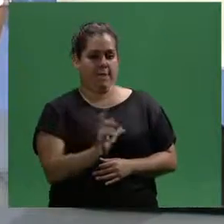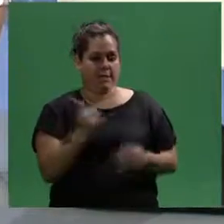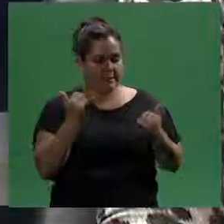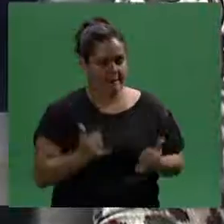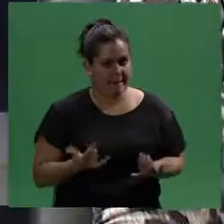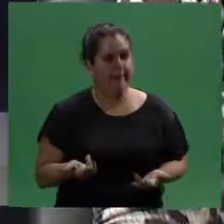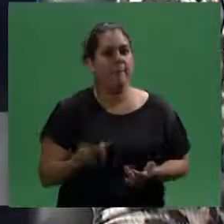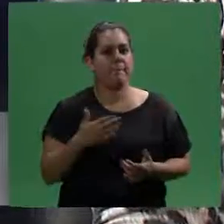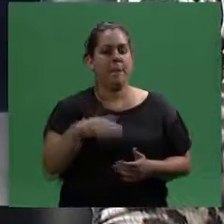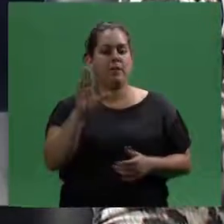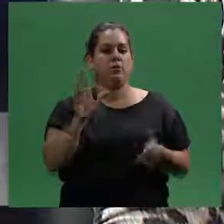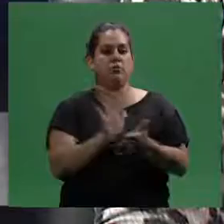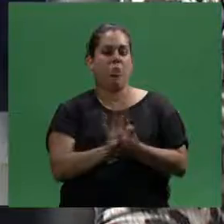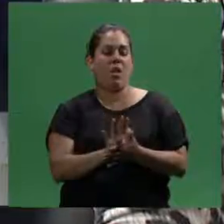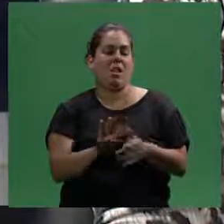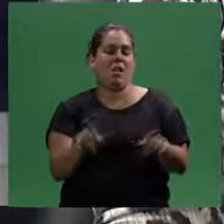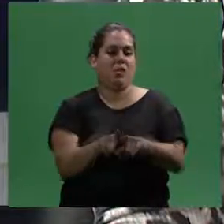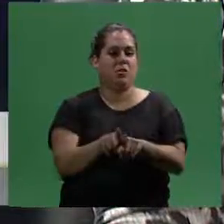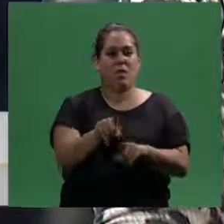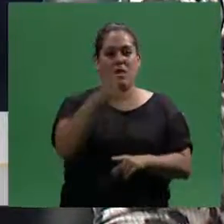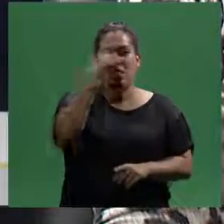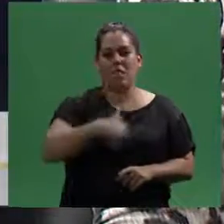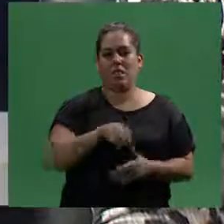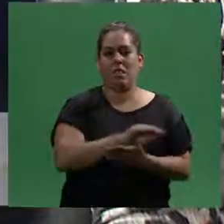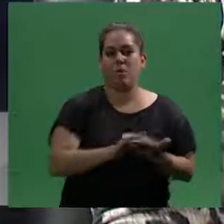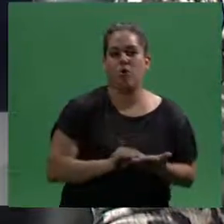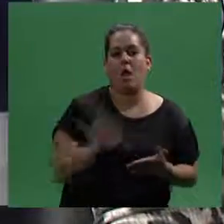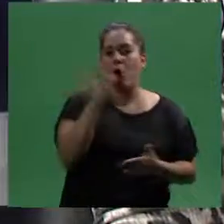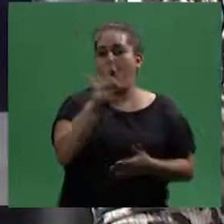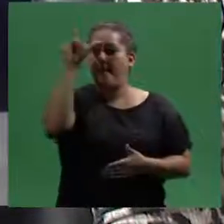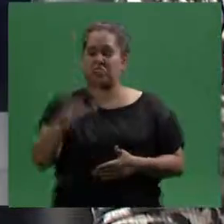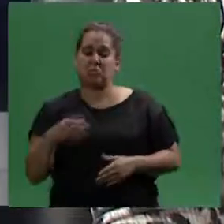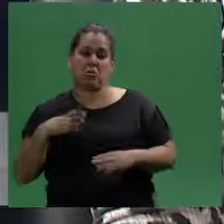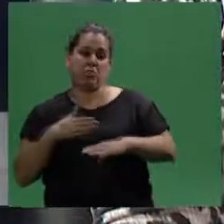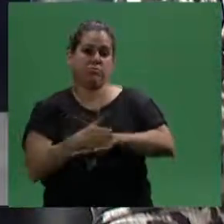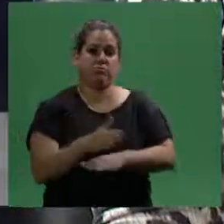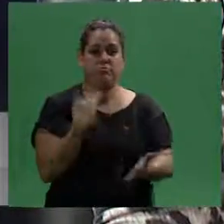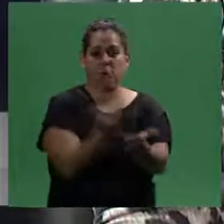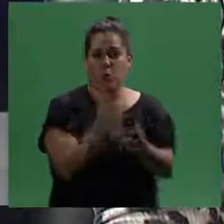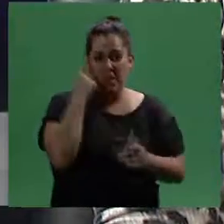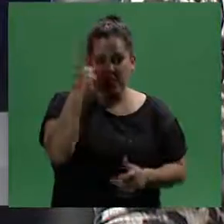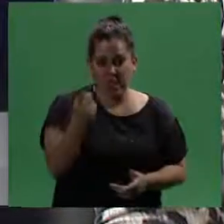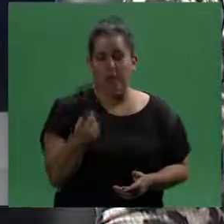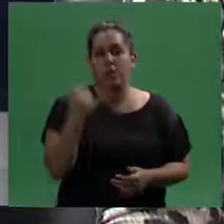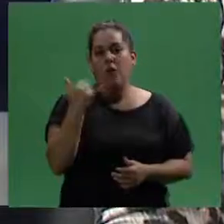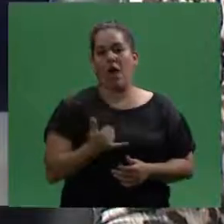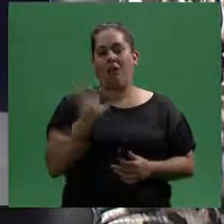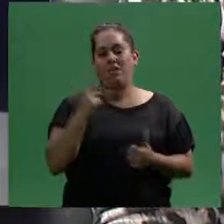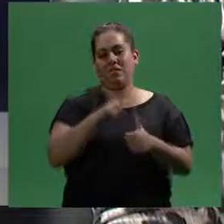fundada básicamente en la voluntad del legislador o la voluntad de aquel que llega y propone la idea. Nosotros tipificamos